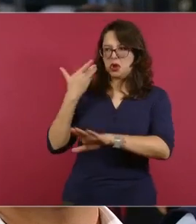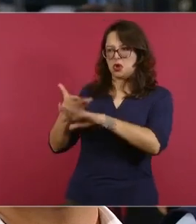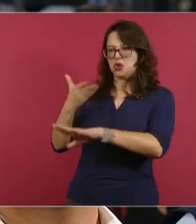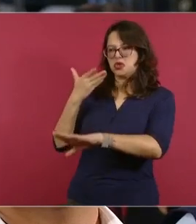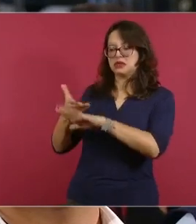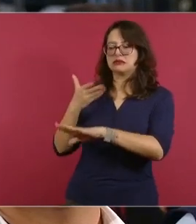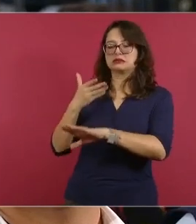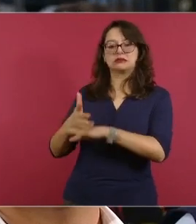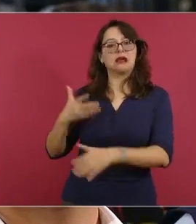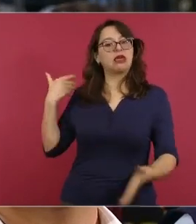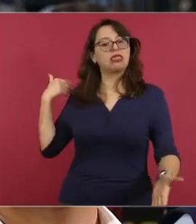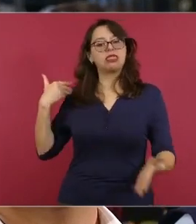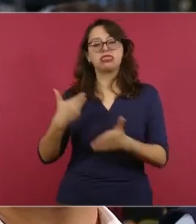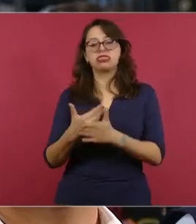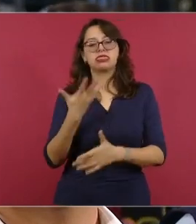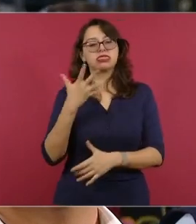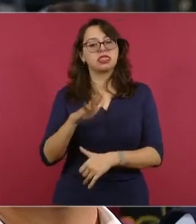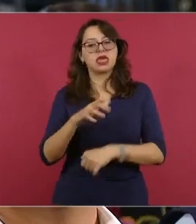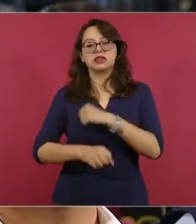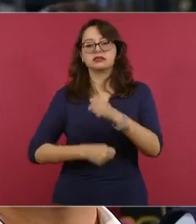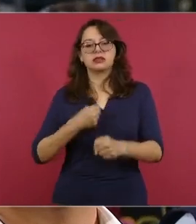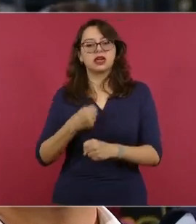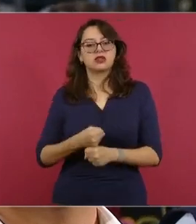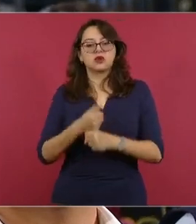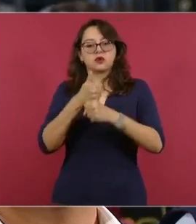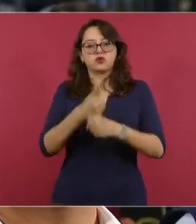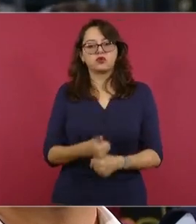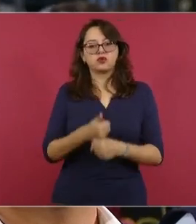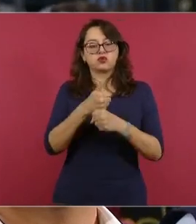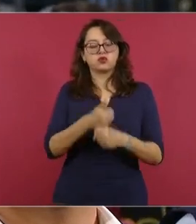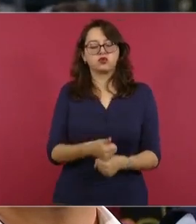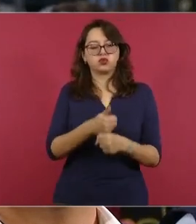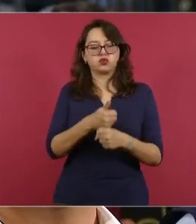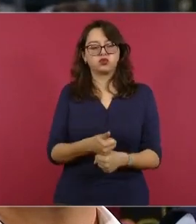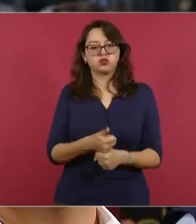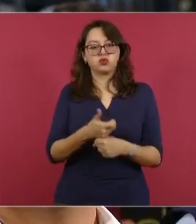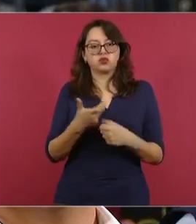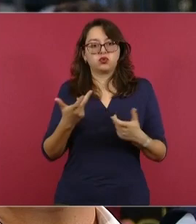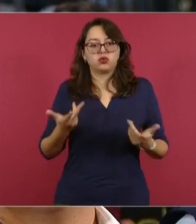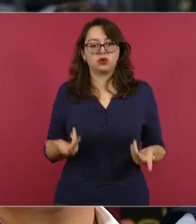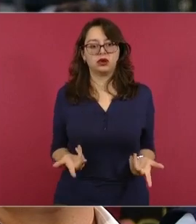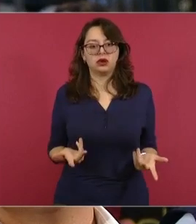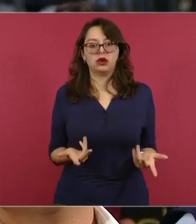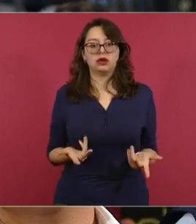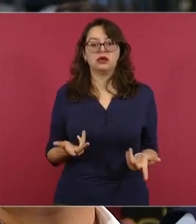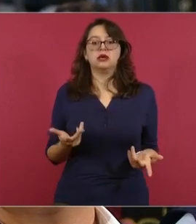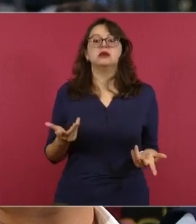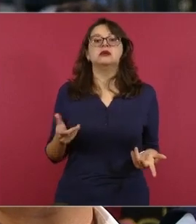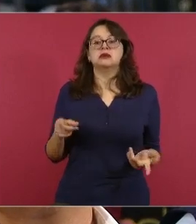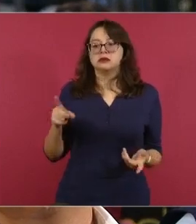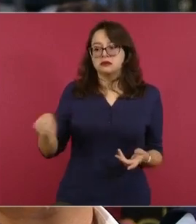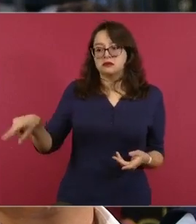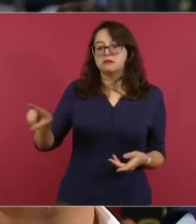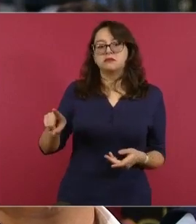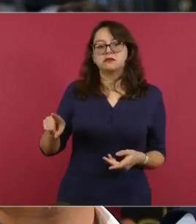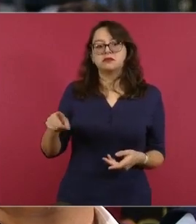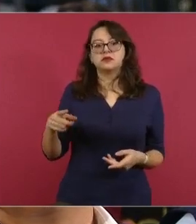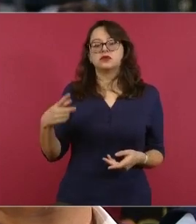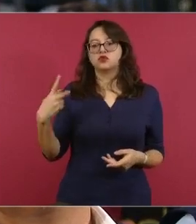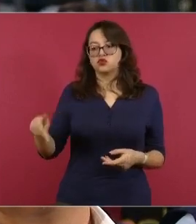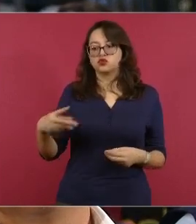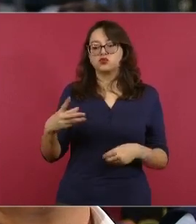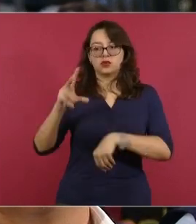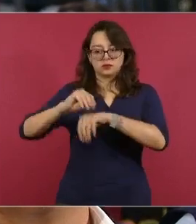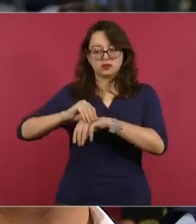10 años, y el señor Jiménez Pon de la SCT aquí en México les acaba de decir que sí está vivo su